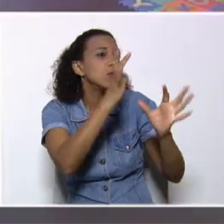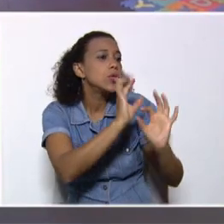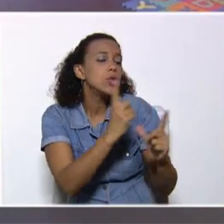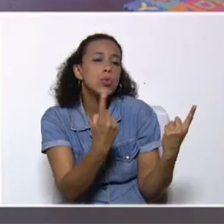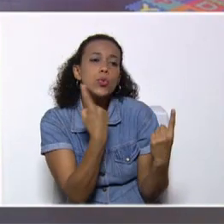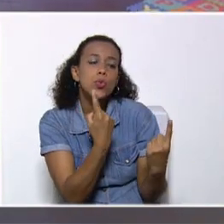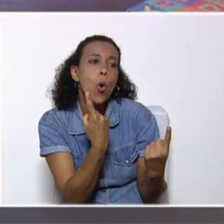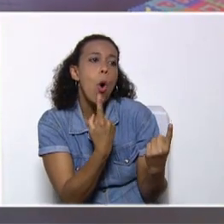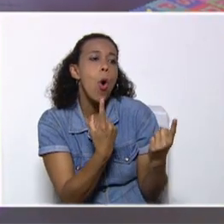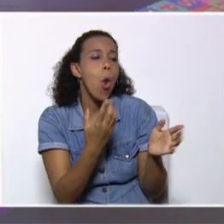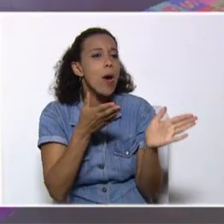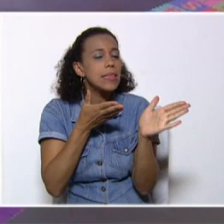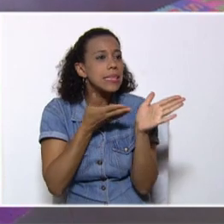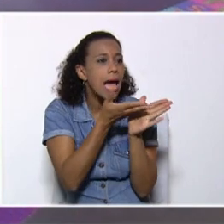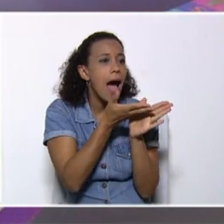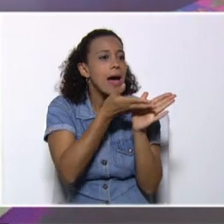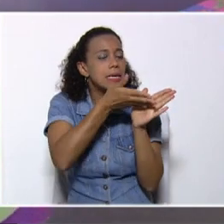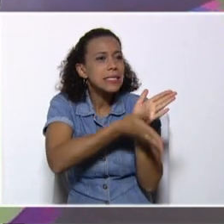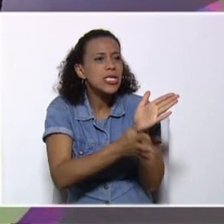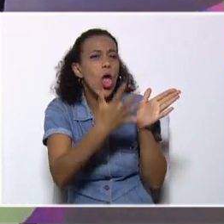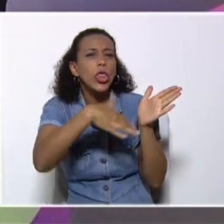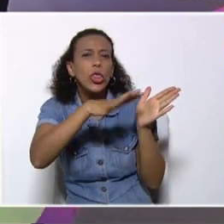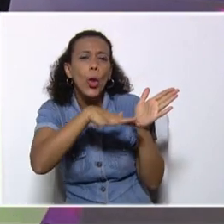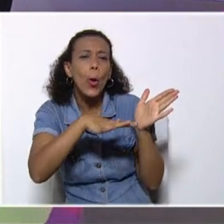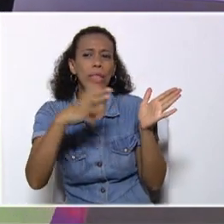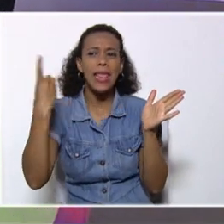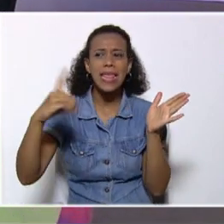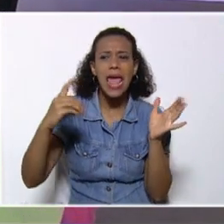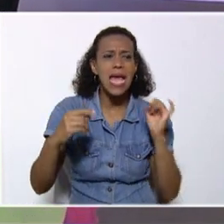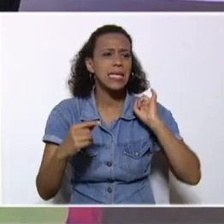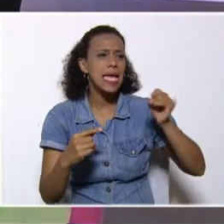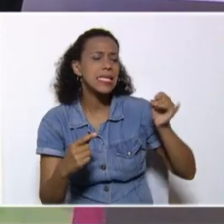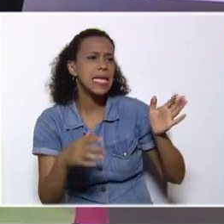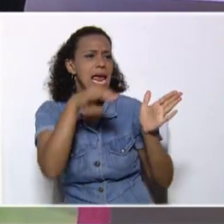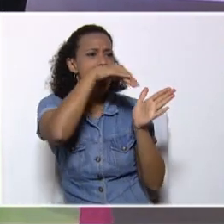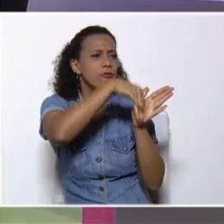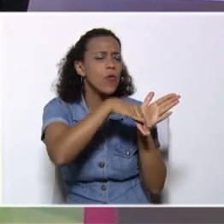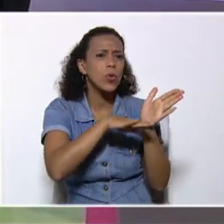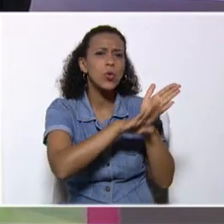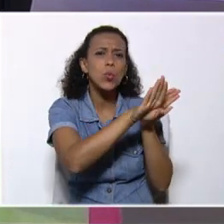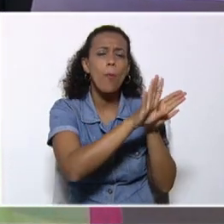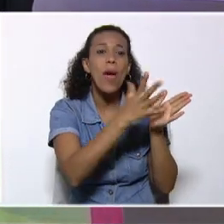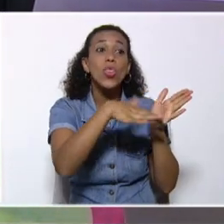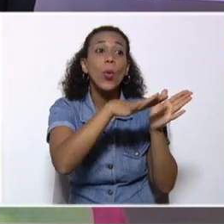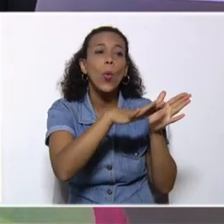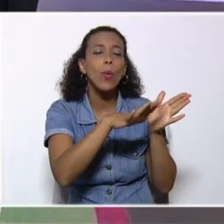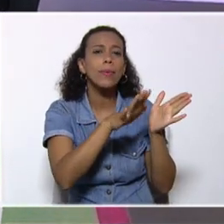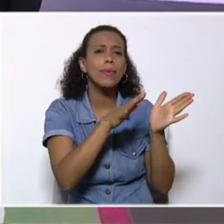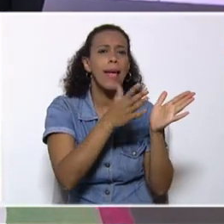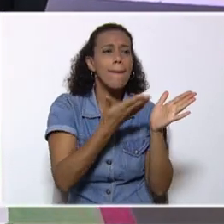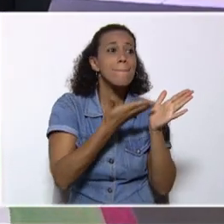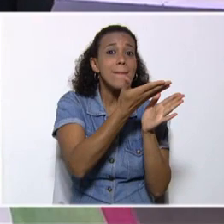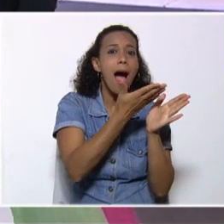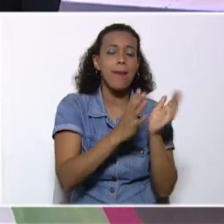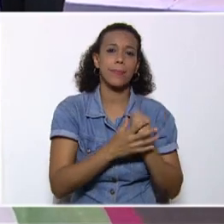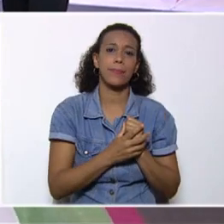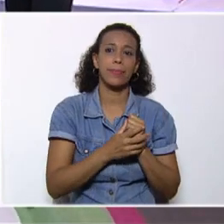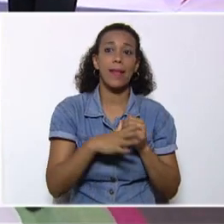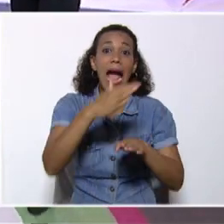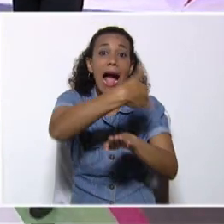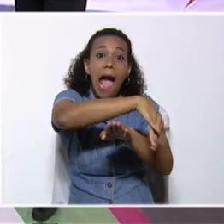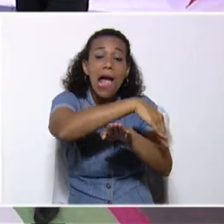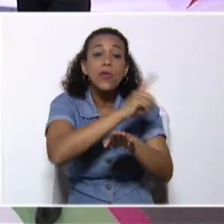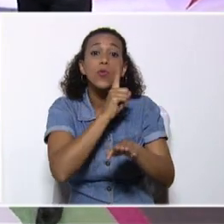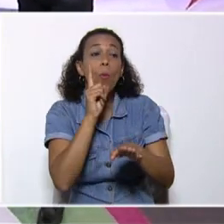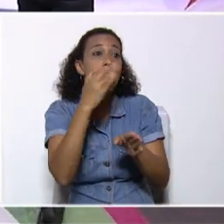saber y realizar esos trazos que nos ayuden a seguir al espacio donde queremos llegar. ¿Cómo? ¿En qué dirección nos vamos a ir? ¿Qué calle